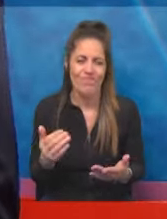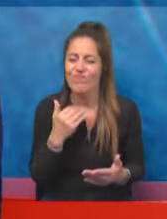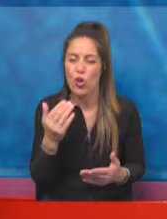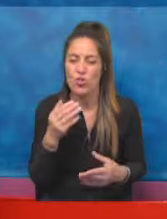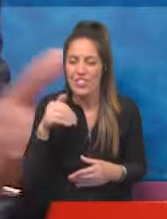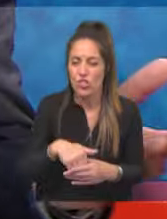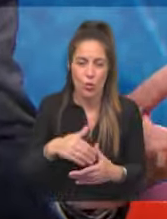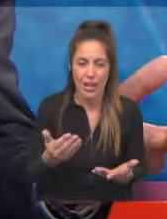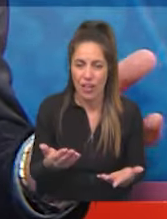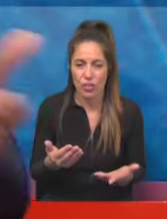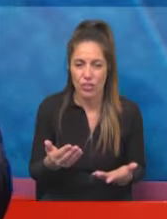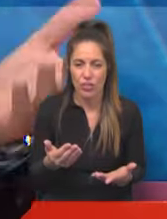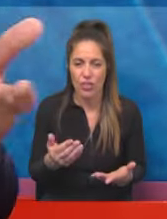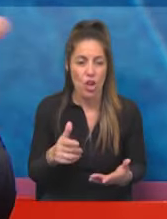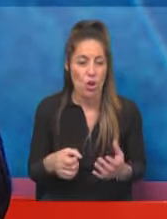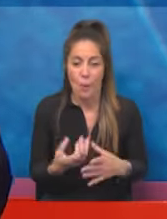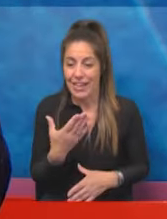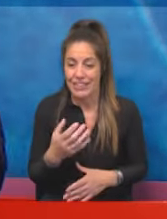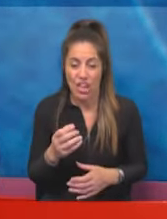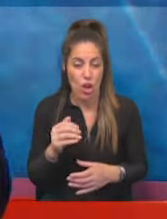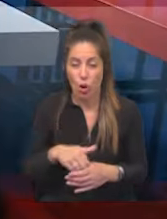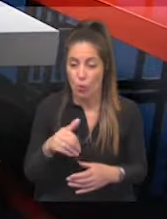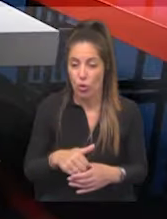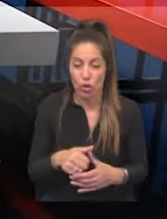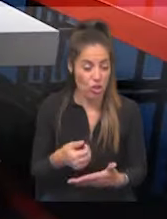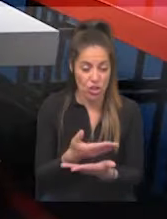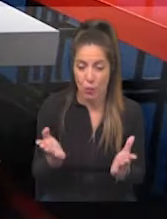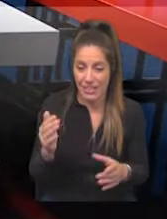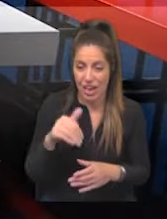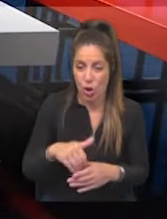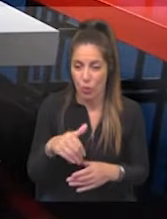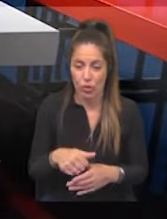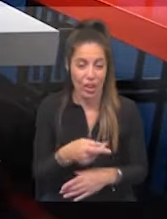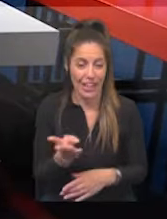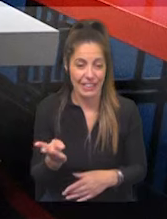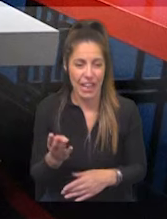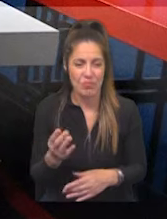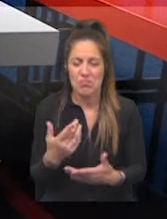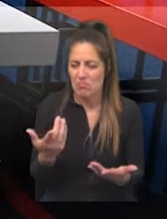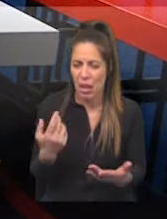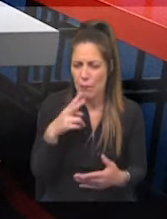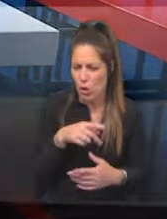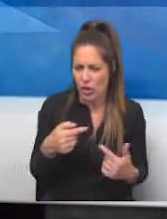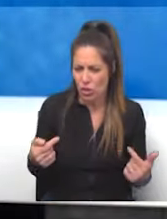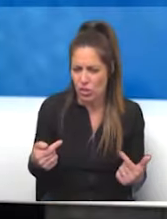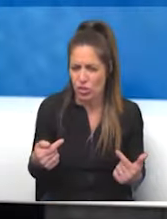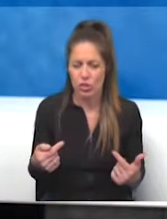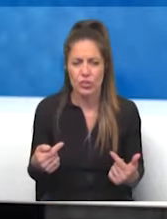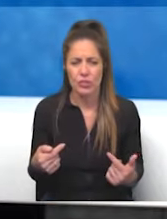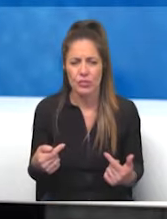ensobrar porque no aparecen los votos no se refleja allí adir algo de eso este senador